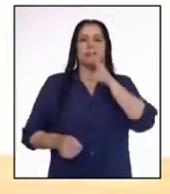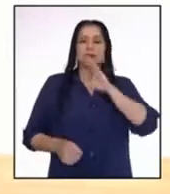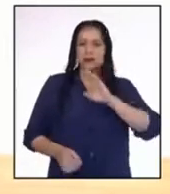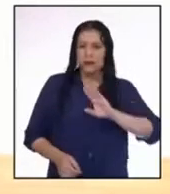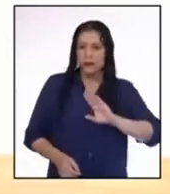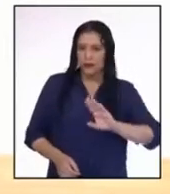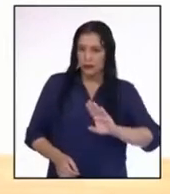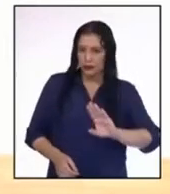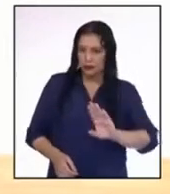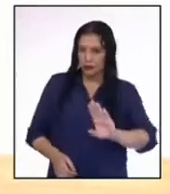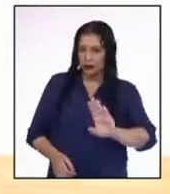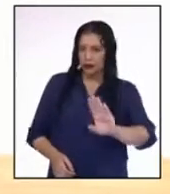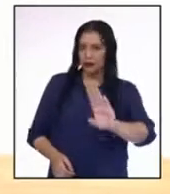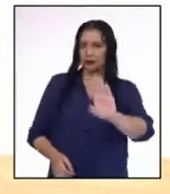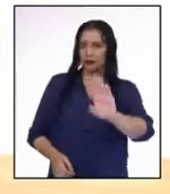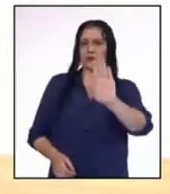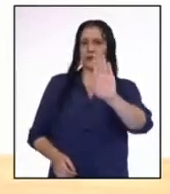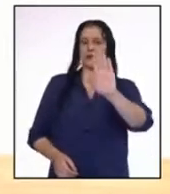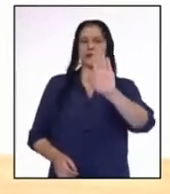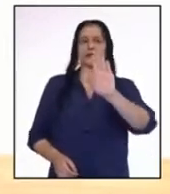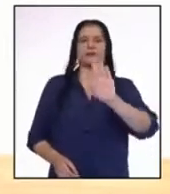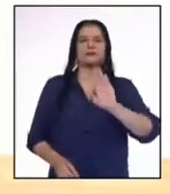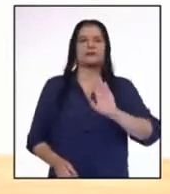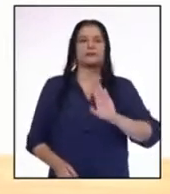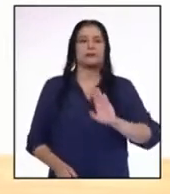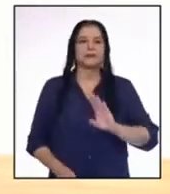Exhalamos.